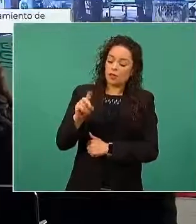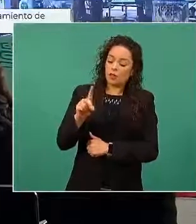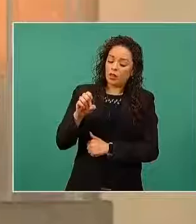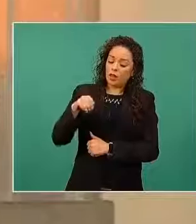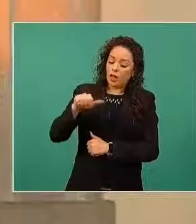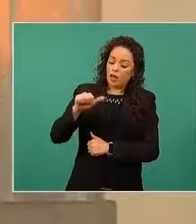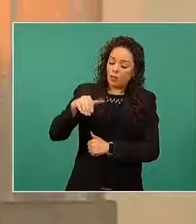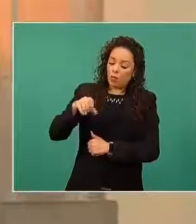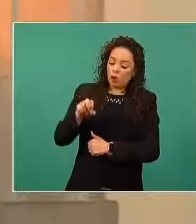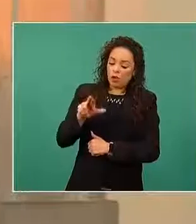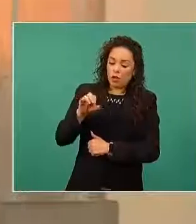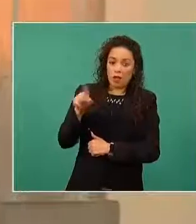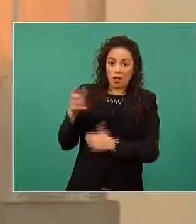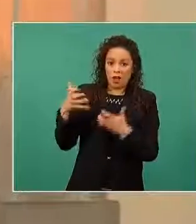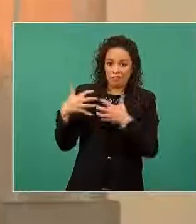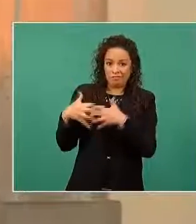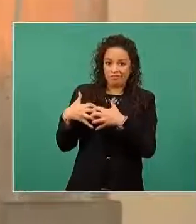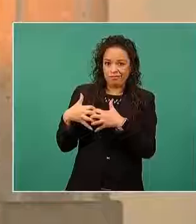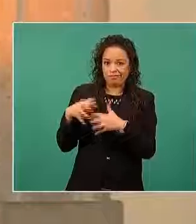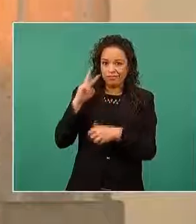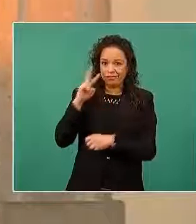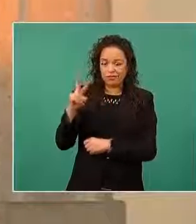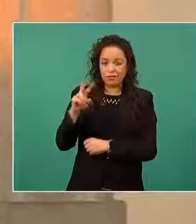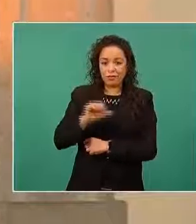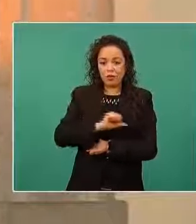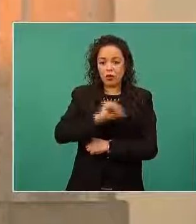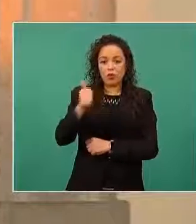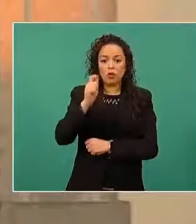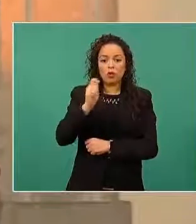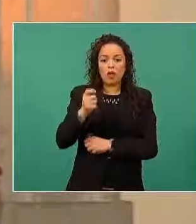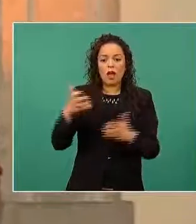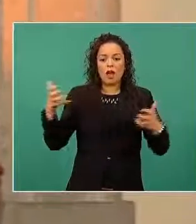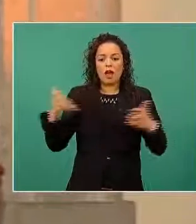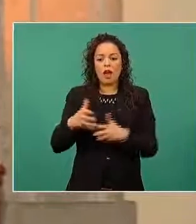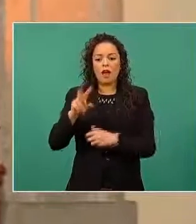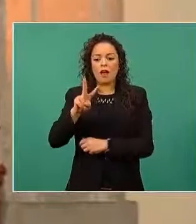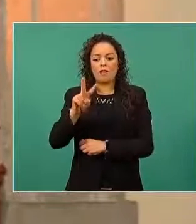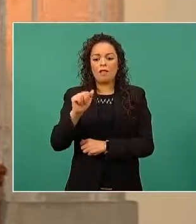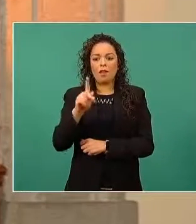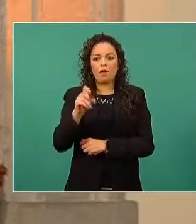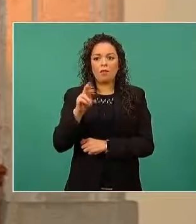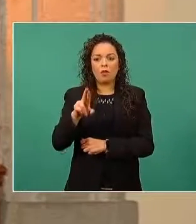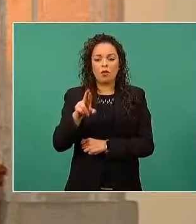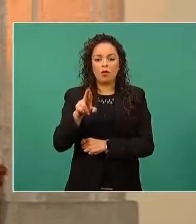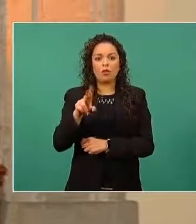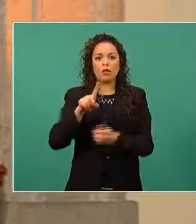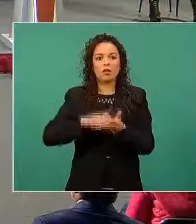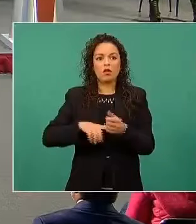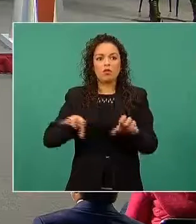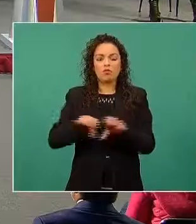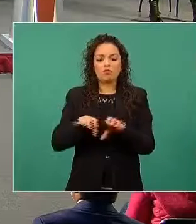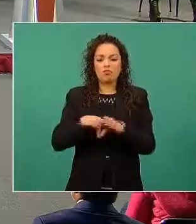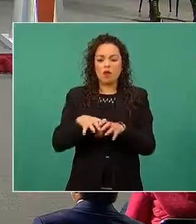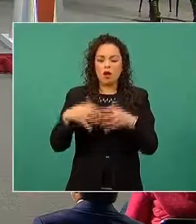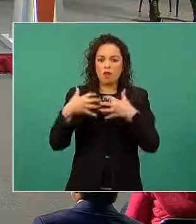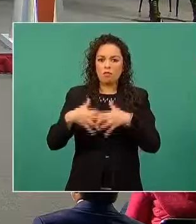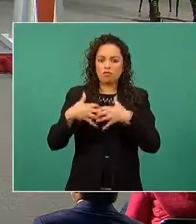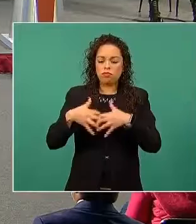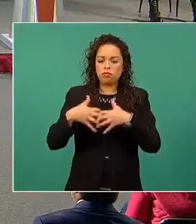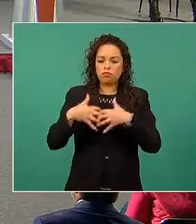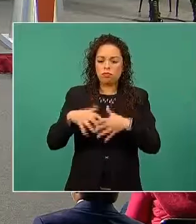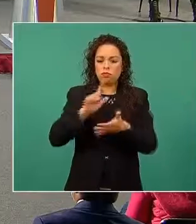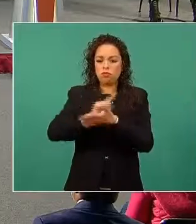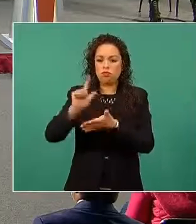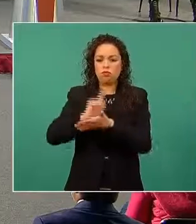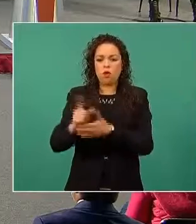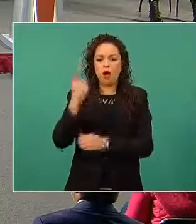La que sigue, por favor. Y las calderas de generación de vapor, las torres de tratamiento de agua y recuperación de